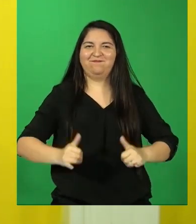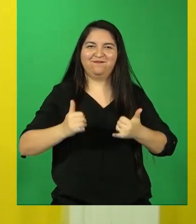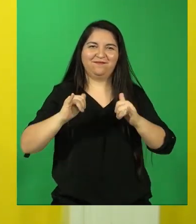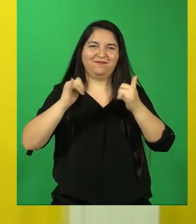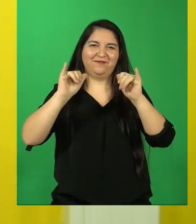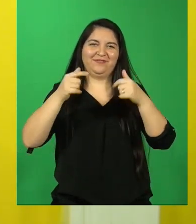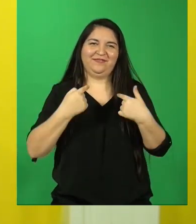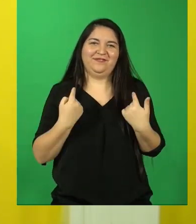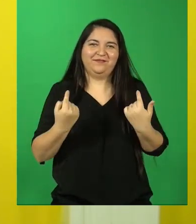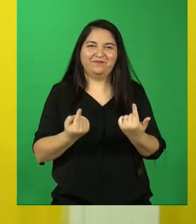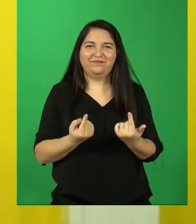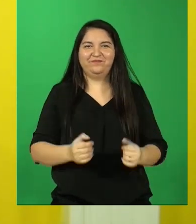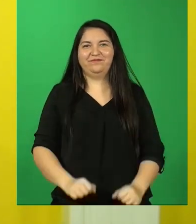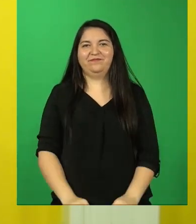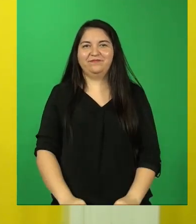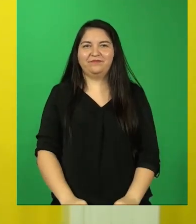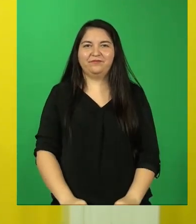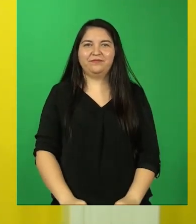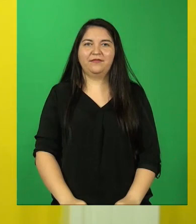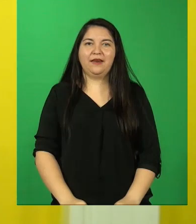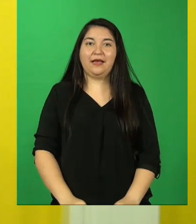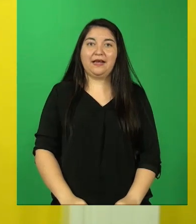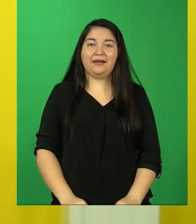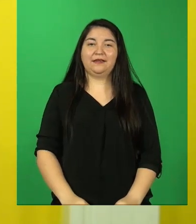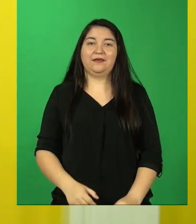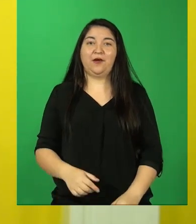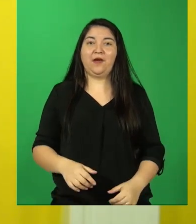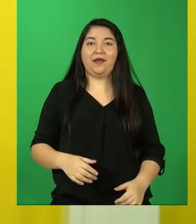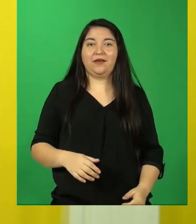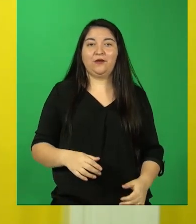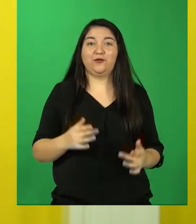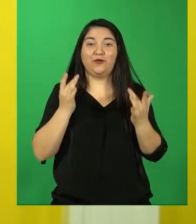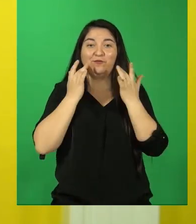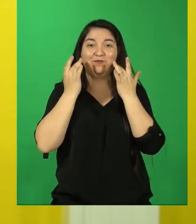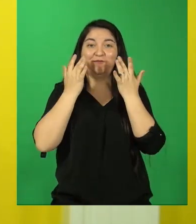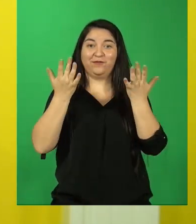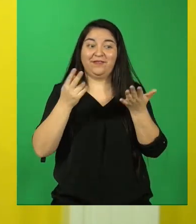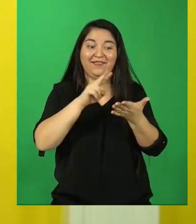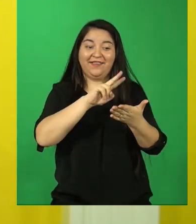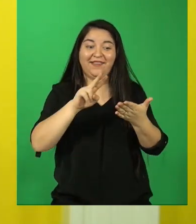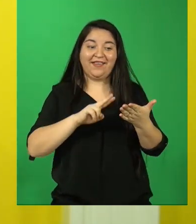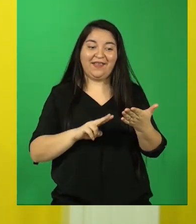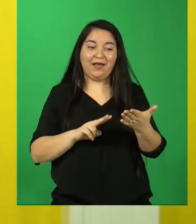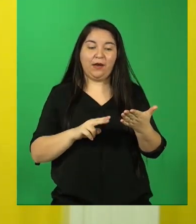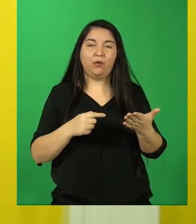entretenernos. Por eso que es divertido leer cuentos, porque nos